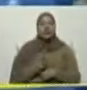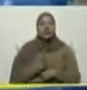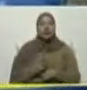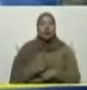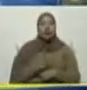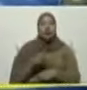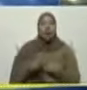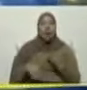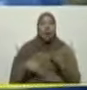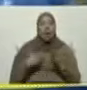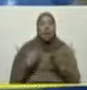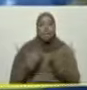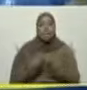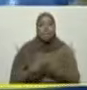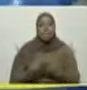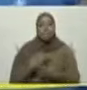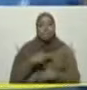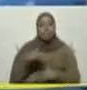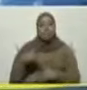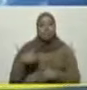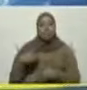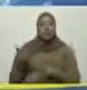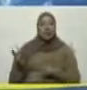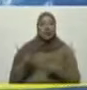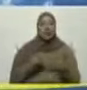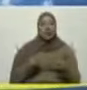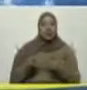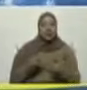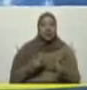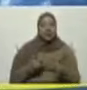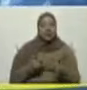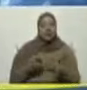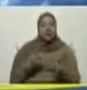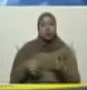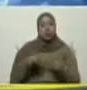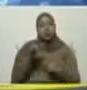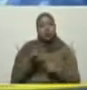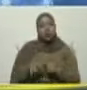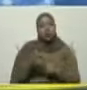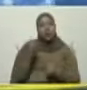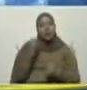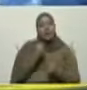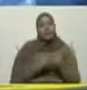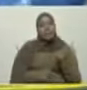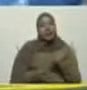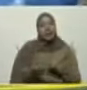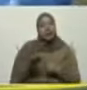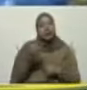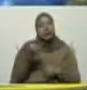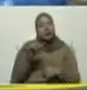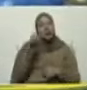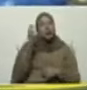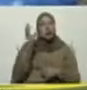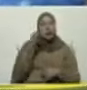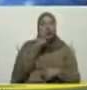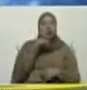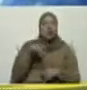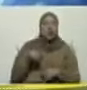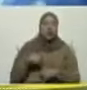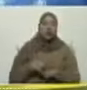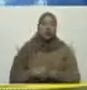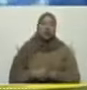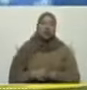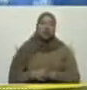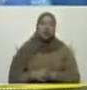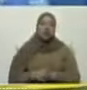élites nosotros no vamos a hacer diálogo para ver los Caprichos de las élites de los apellidos allá su capricho ell